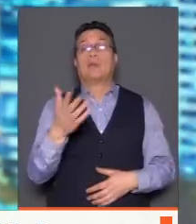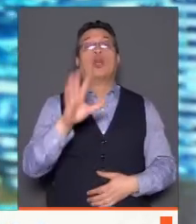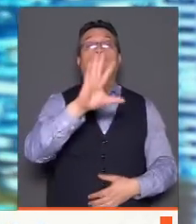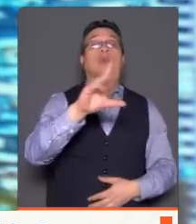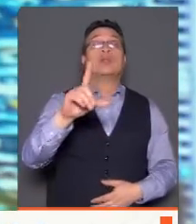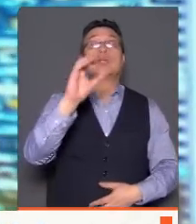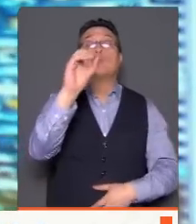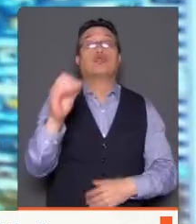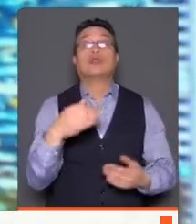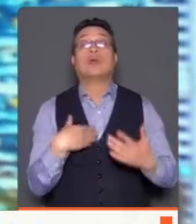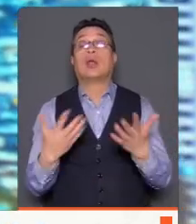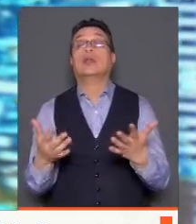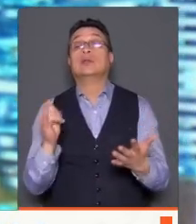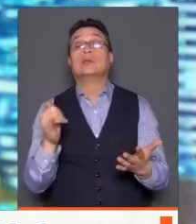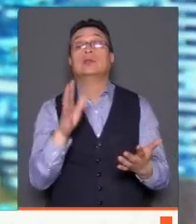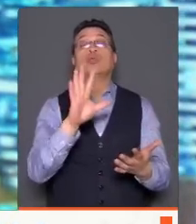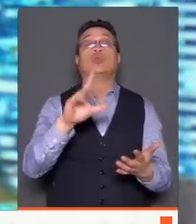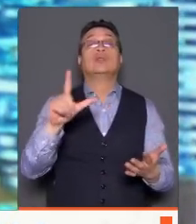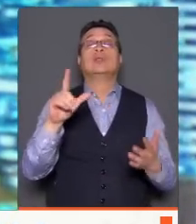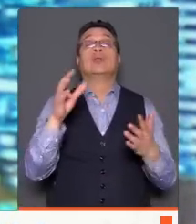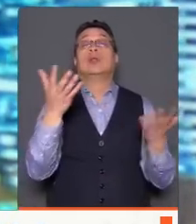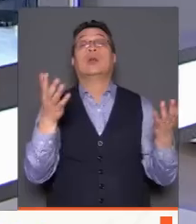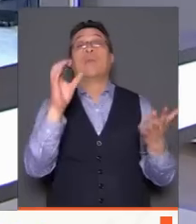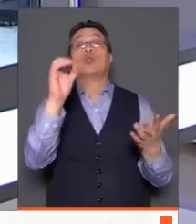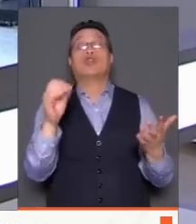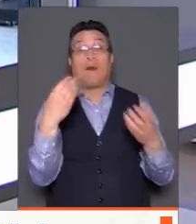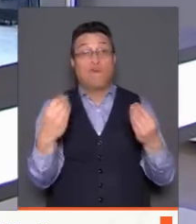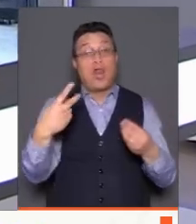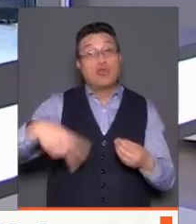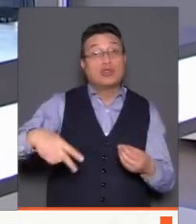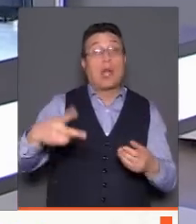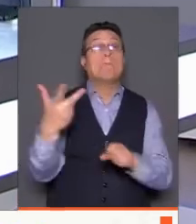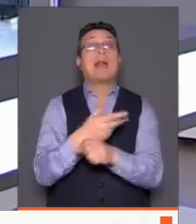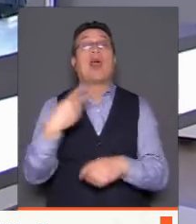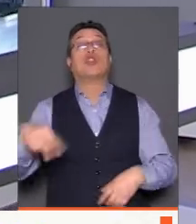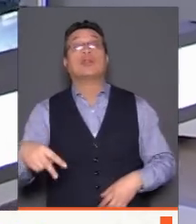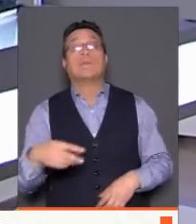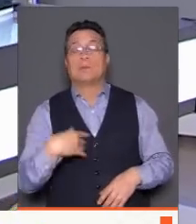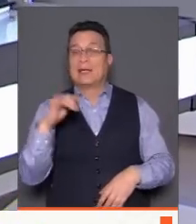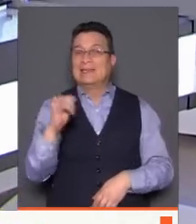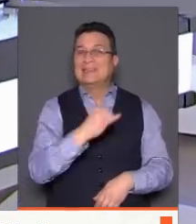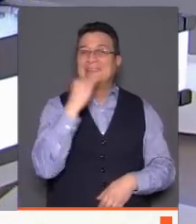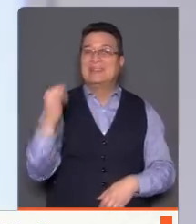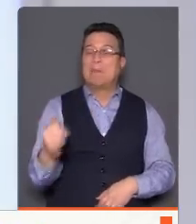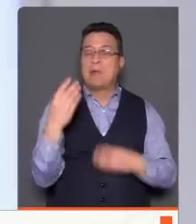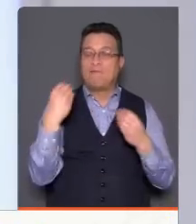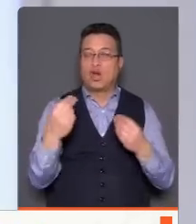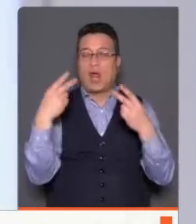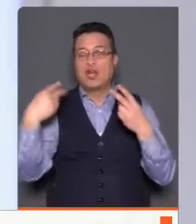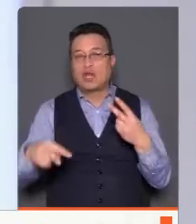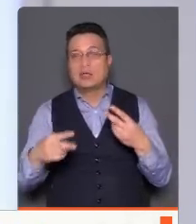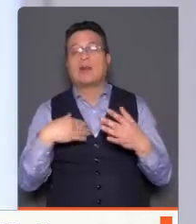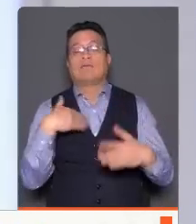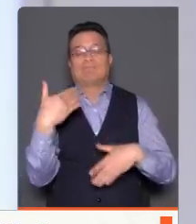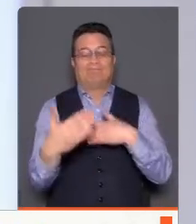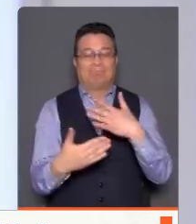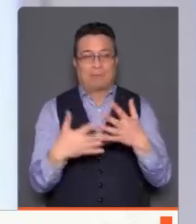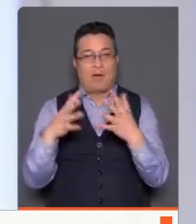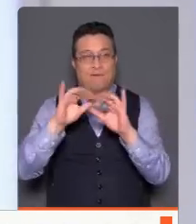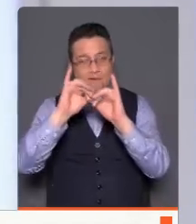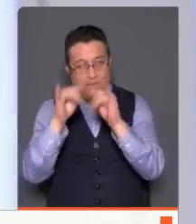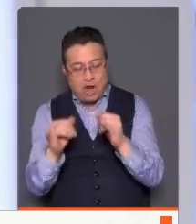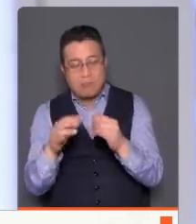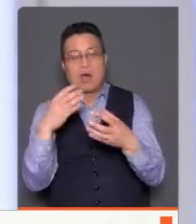ninguno de los dos con esto. Perdón. Ya, vamos a los 4 séptimos. ¿Es una buena o una mala noticia? Siempre es una buena noticia que se generen mecanismos que